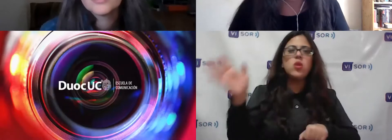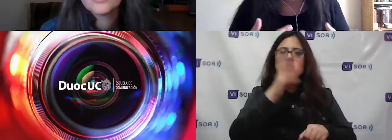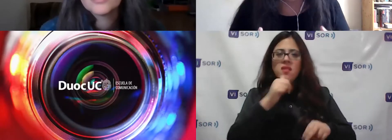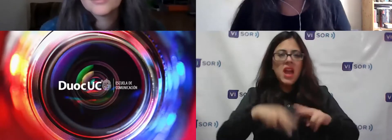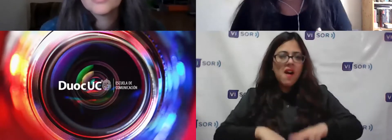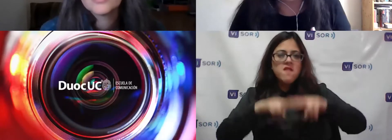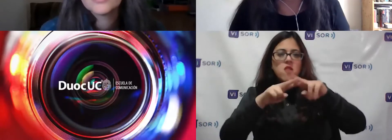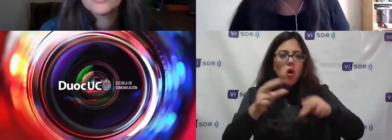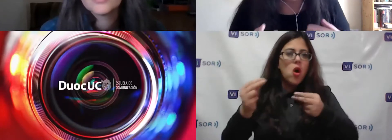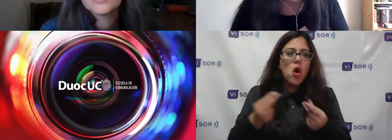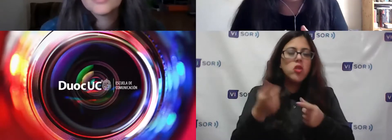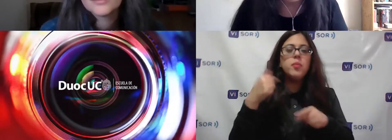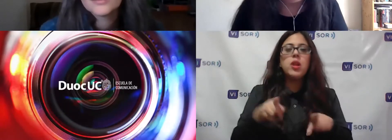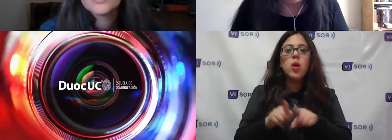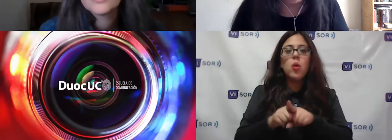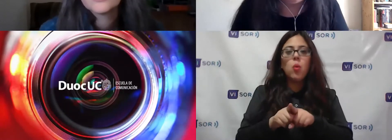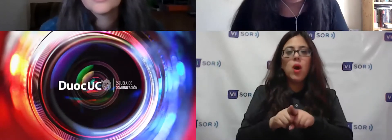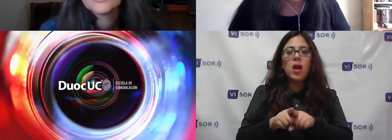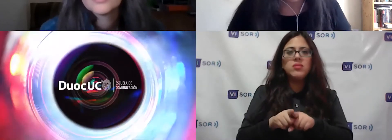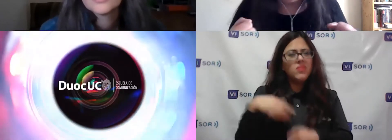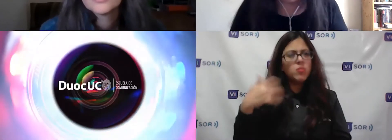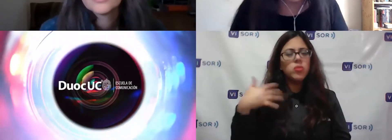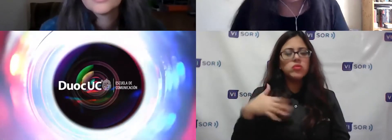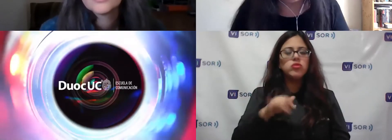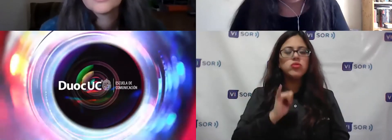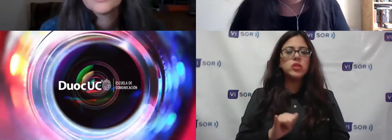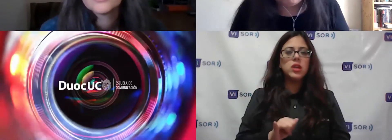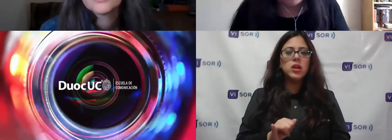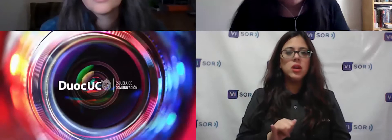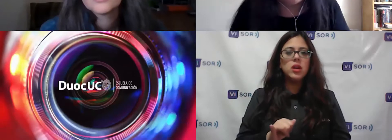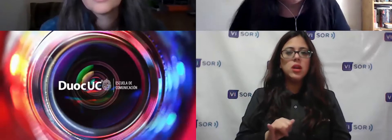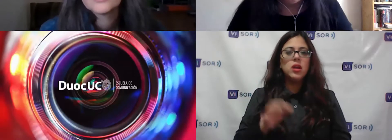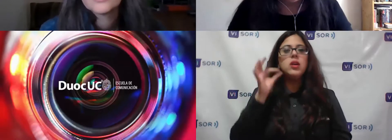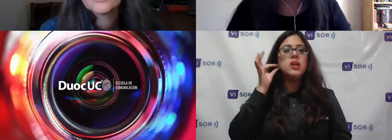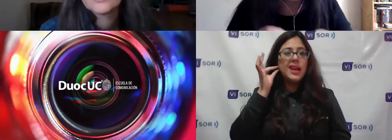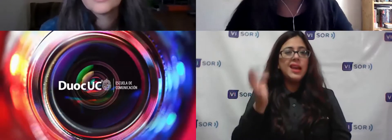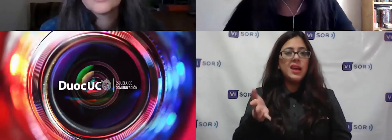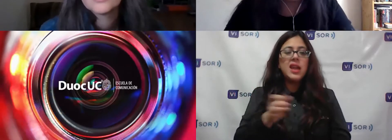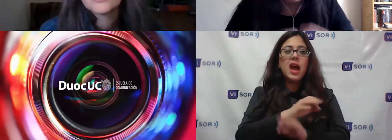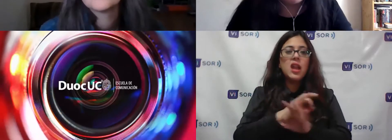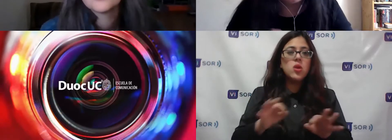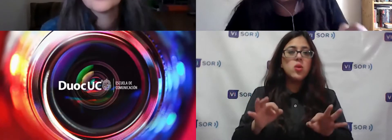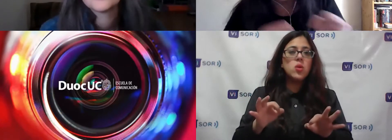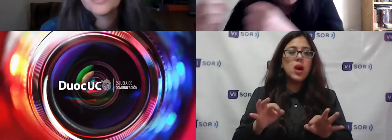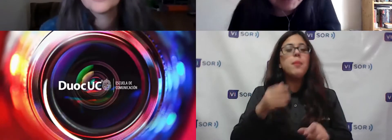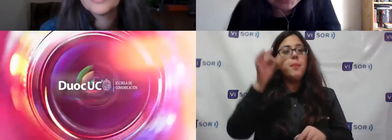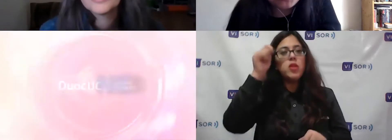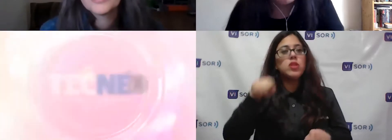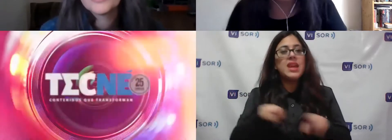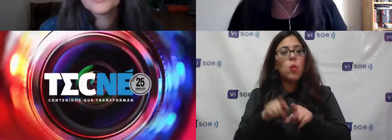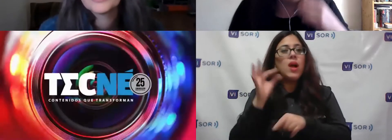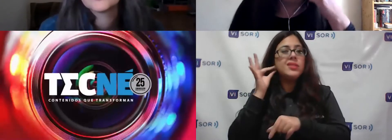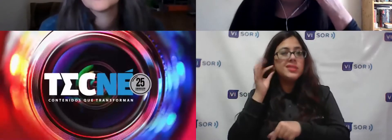está buena en una historia versión era tan importante nunca persistió nunca disculpen siempre persistió nunca